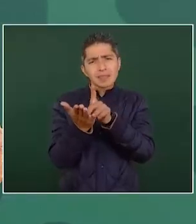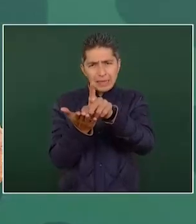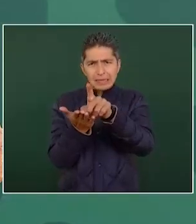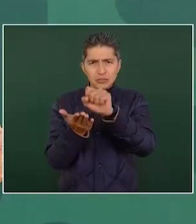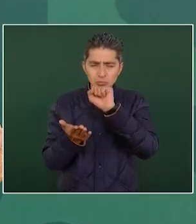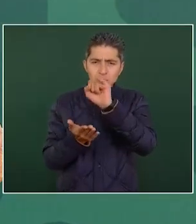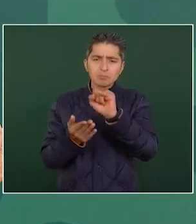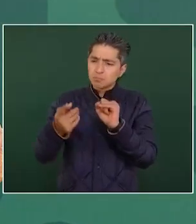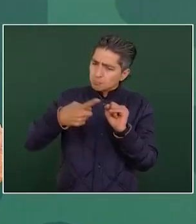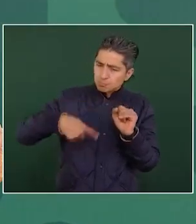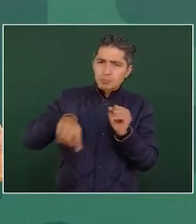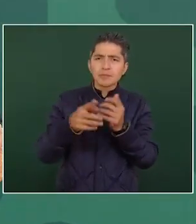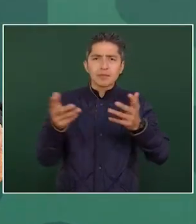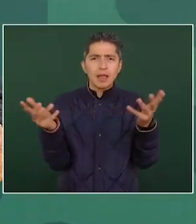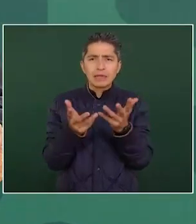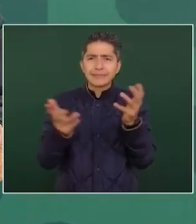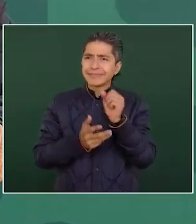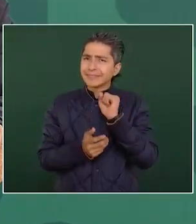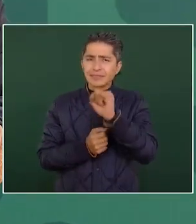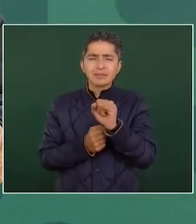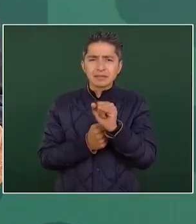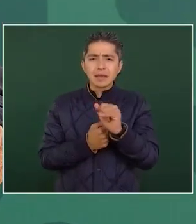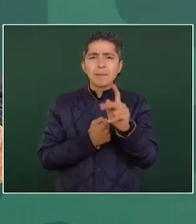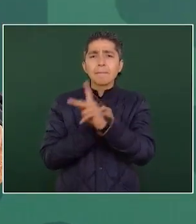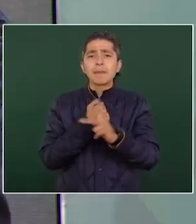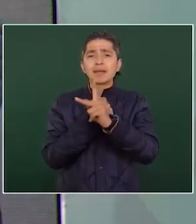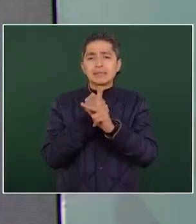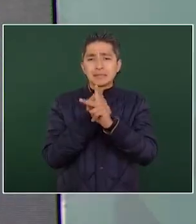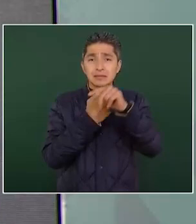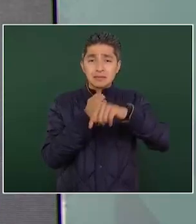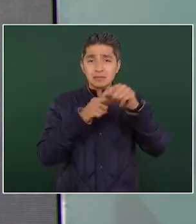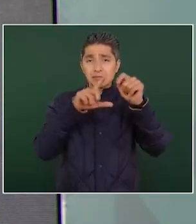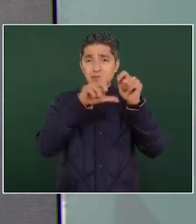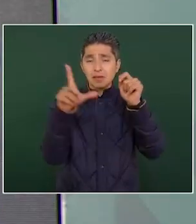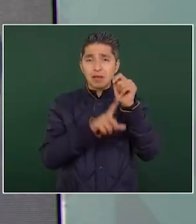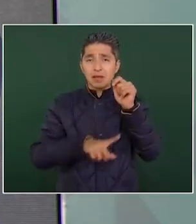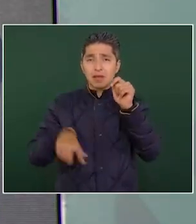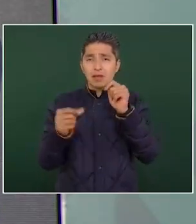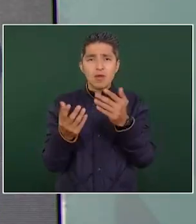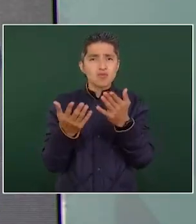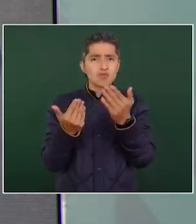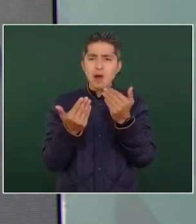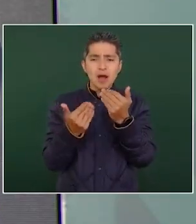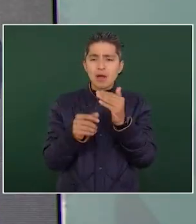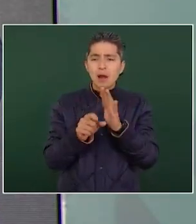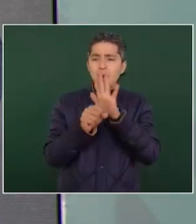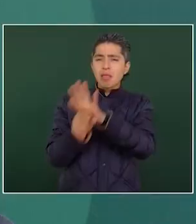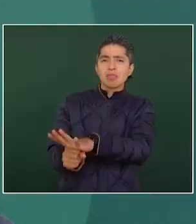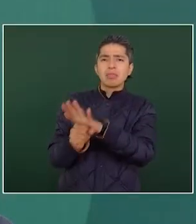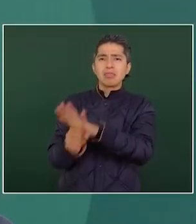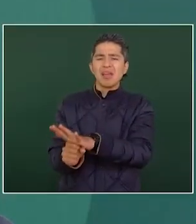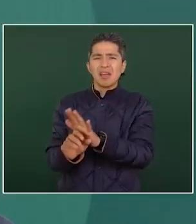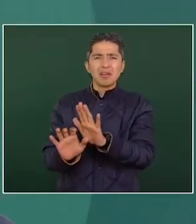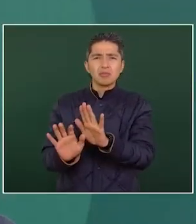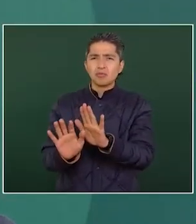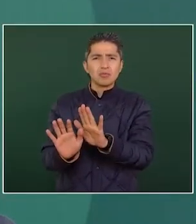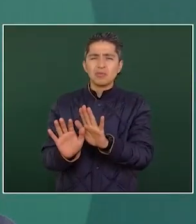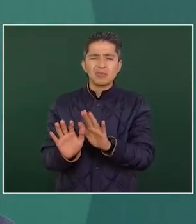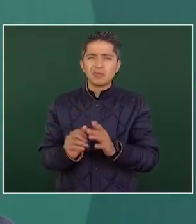hacerlo, porque en nuestro país no hay represión,